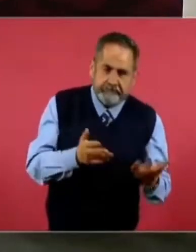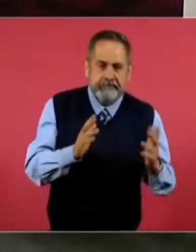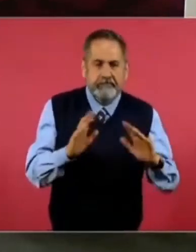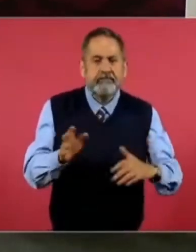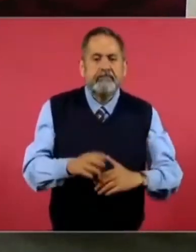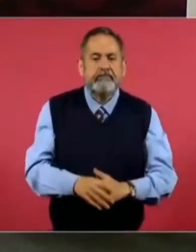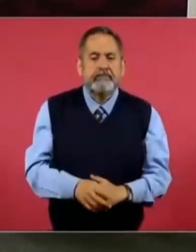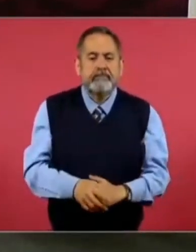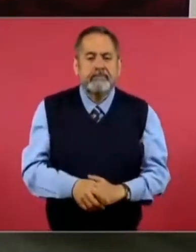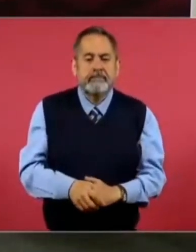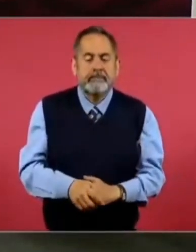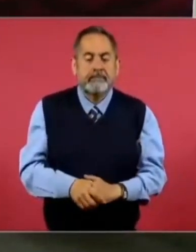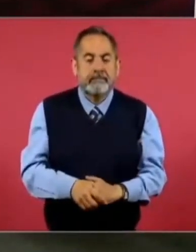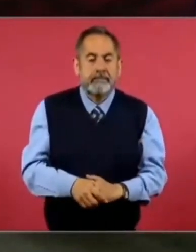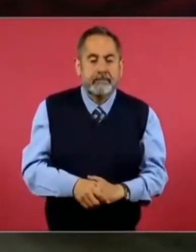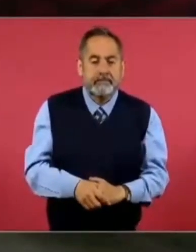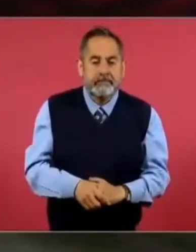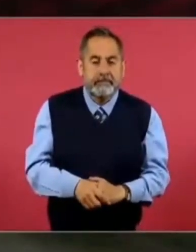que